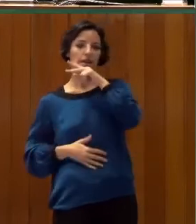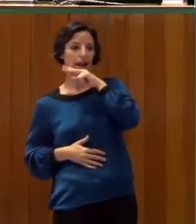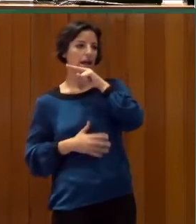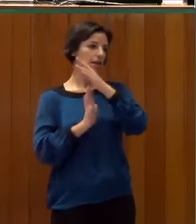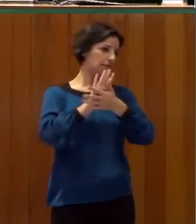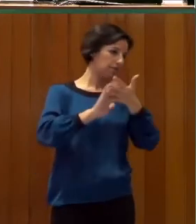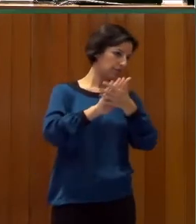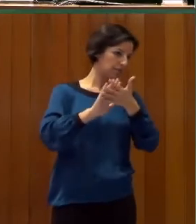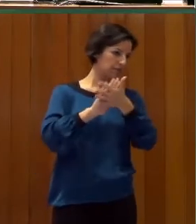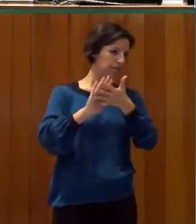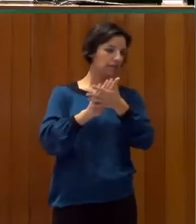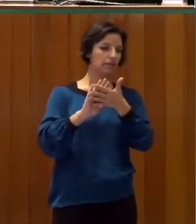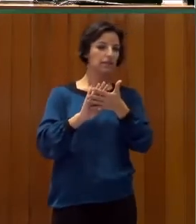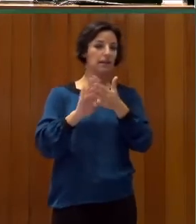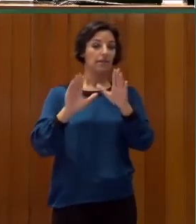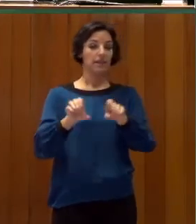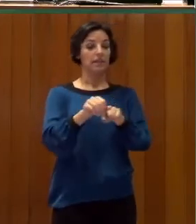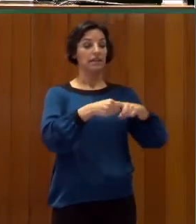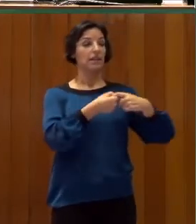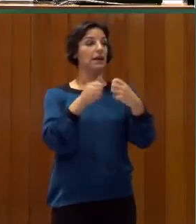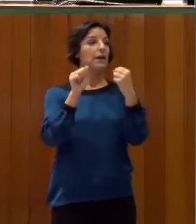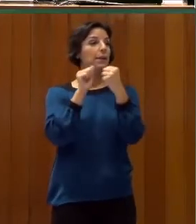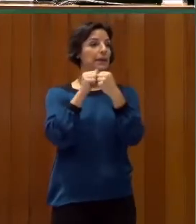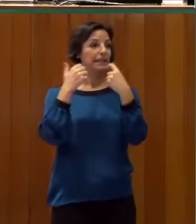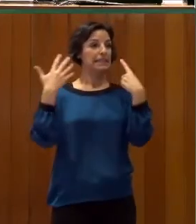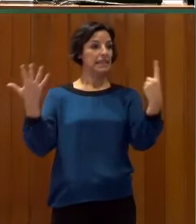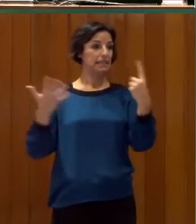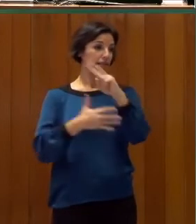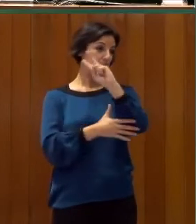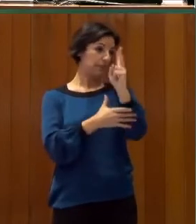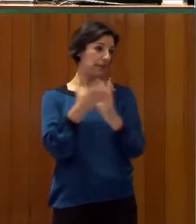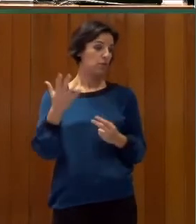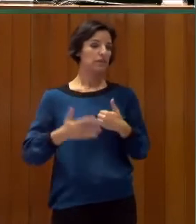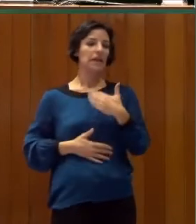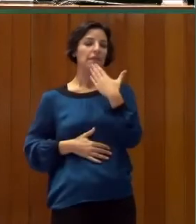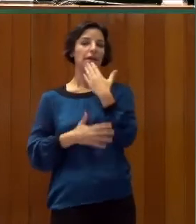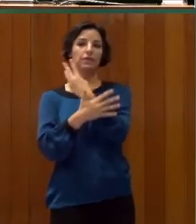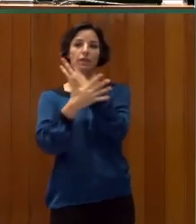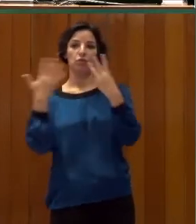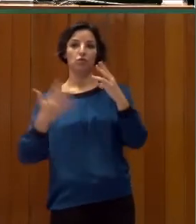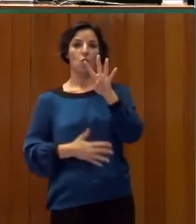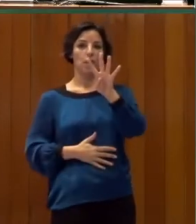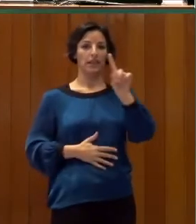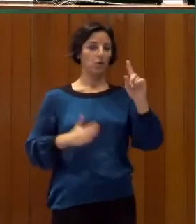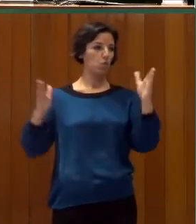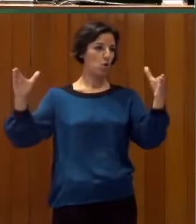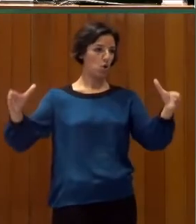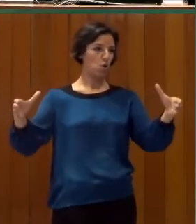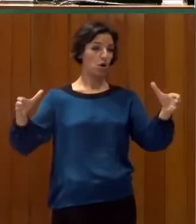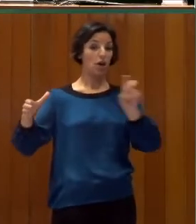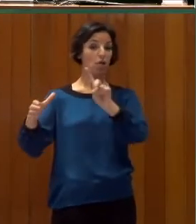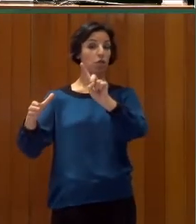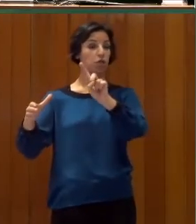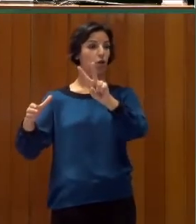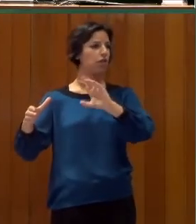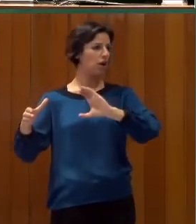y la muestra estuvo compuesta por 26 bilingües bimodales de entre 18 y 41 años, de ellos 12